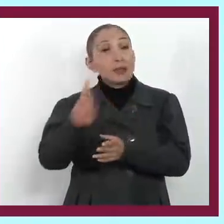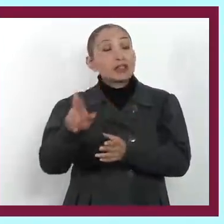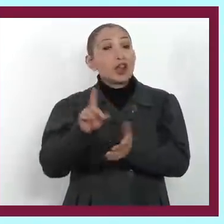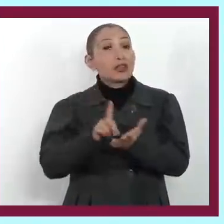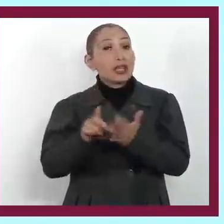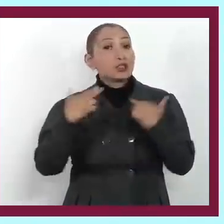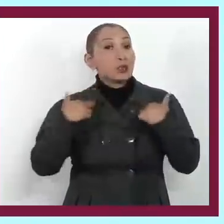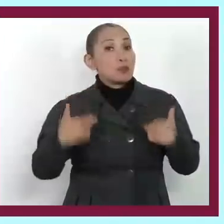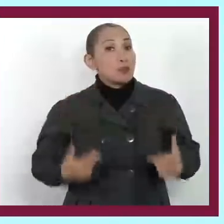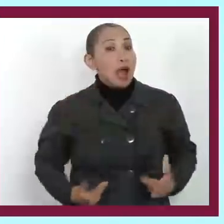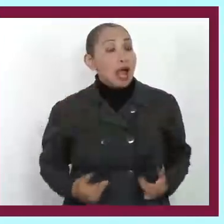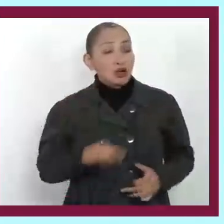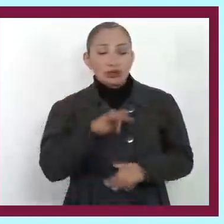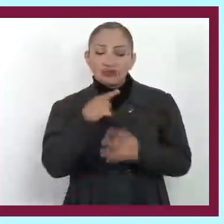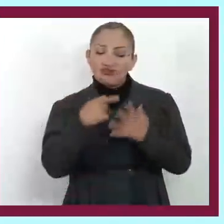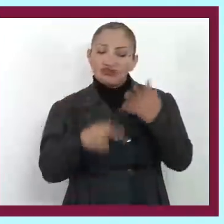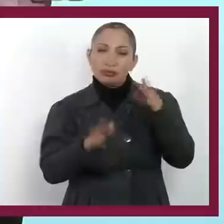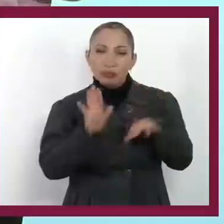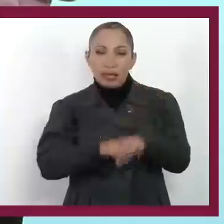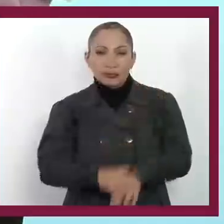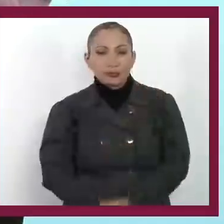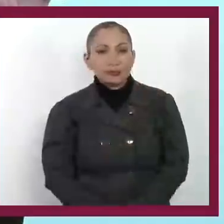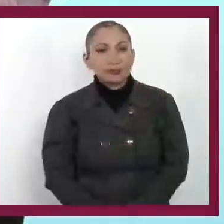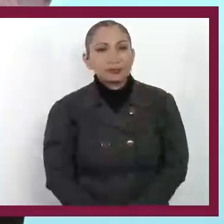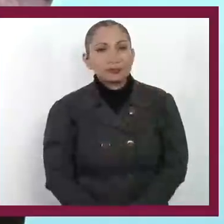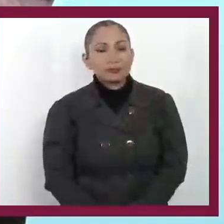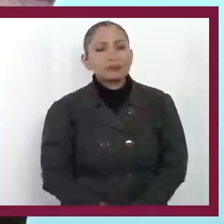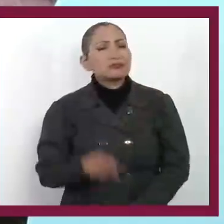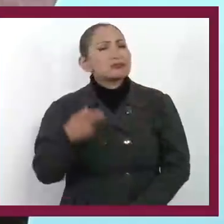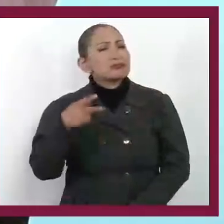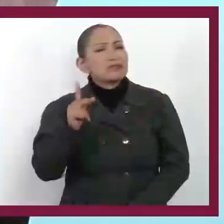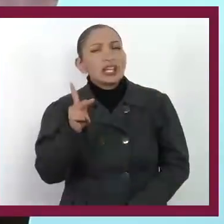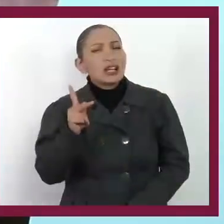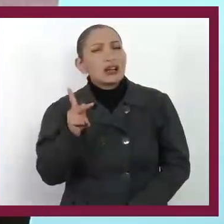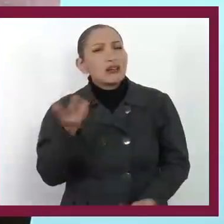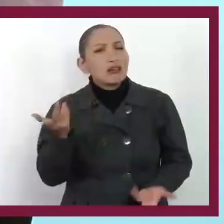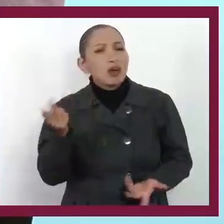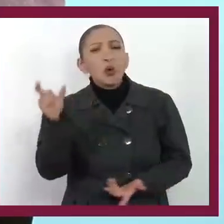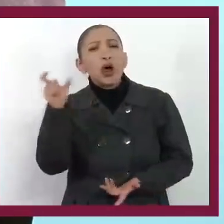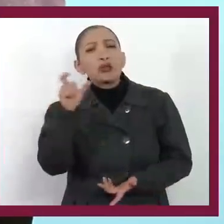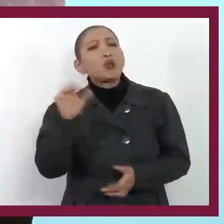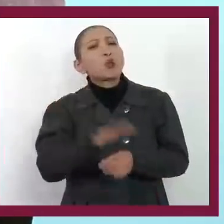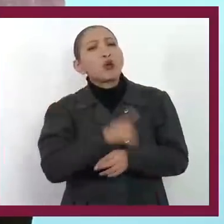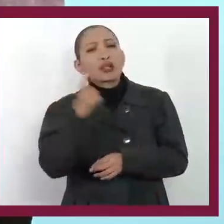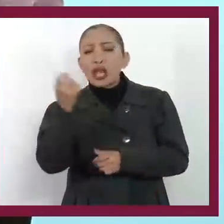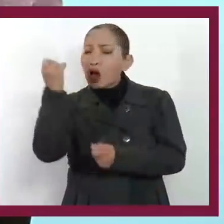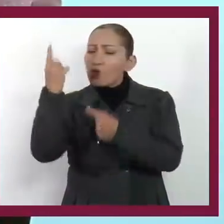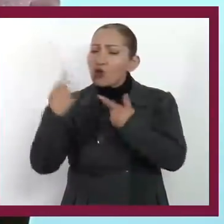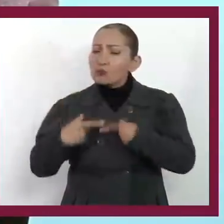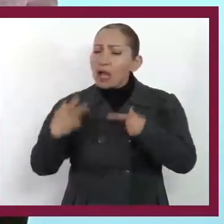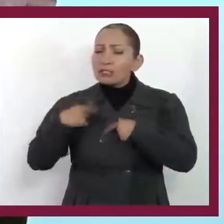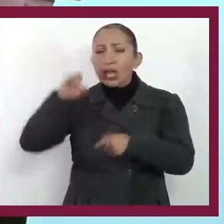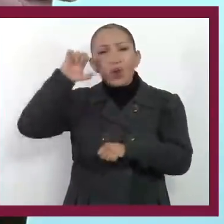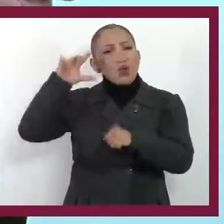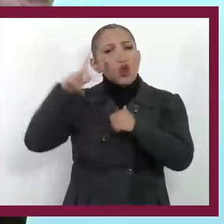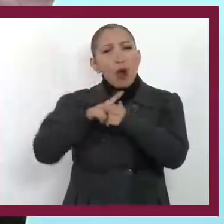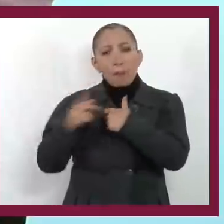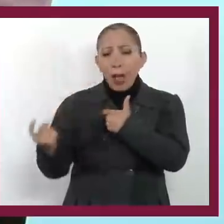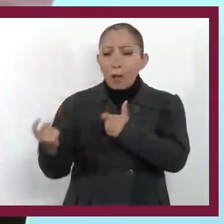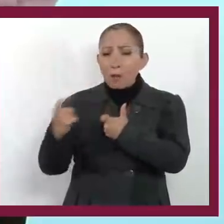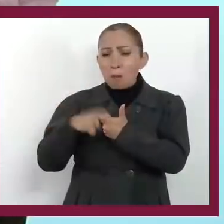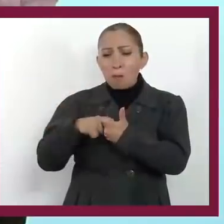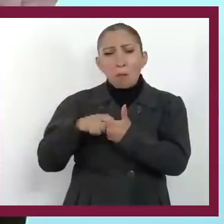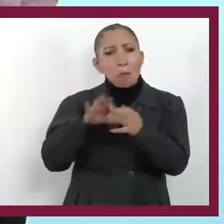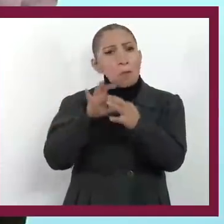los derechos humanos, entre otros. Pero, ¿cuándo y por qué varios países europeos